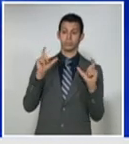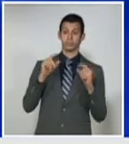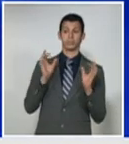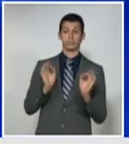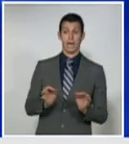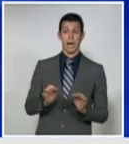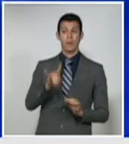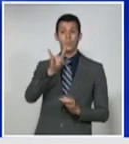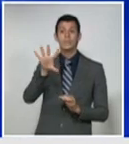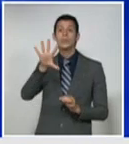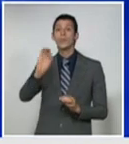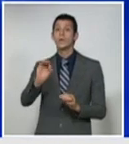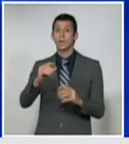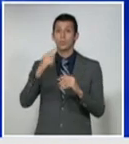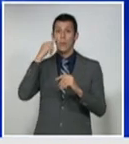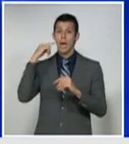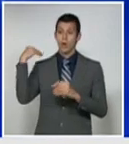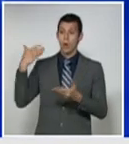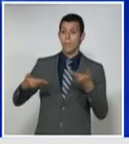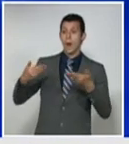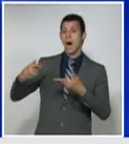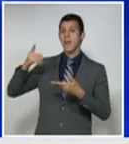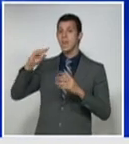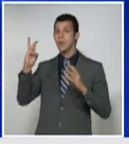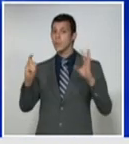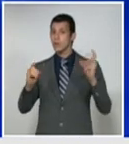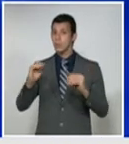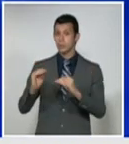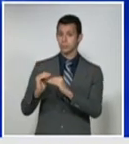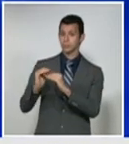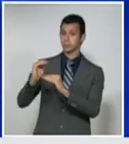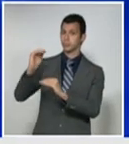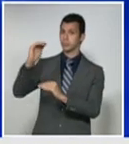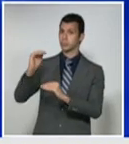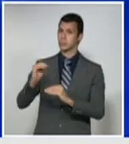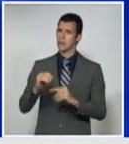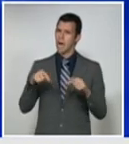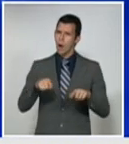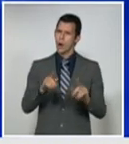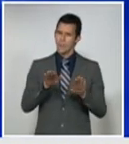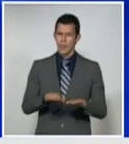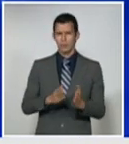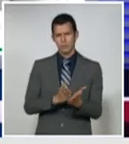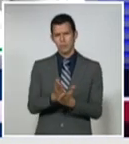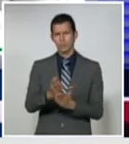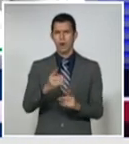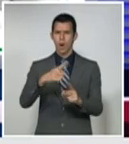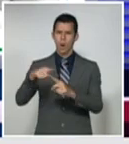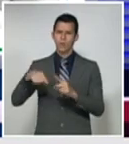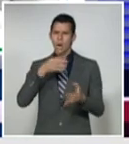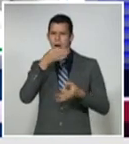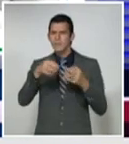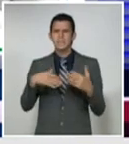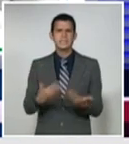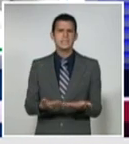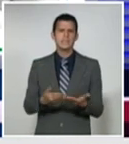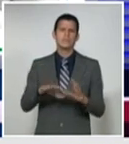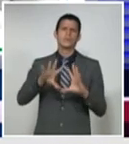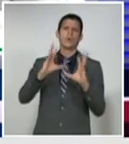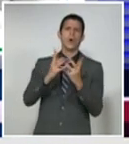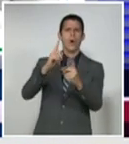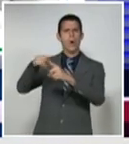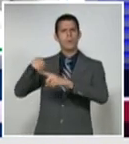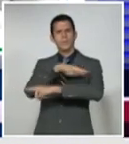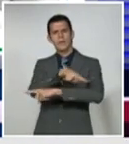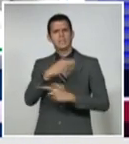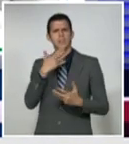de COVID-19 por cada uno de los territorios. Le propongo entonces una pausa antes de conocer la información internacional. Ha